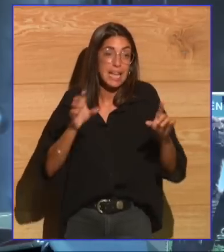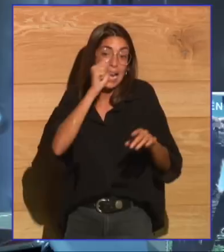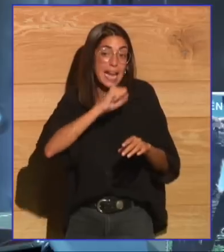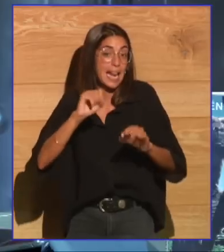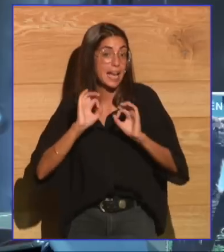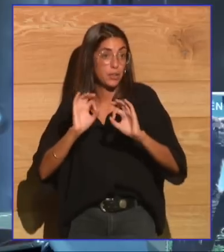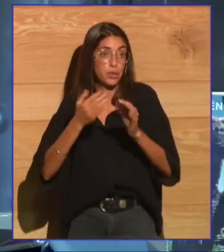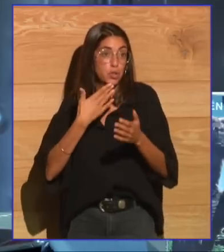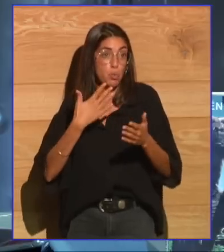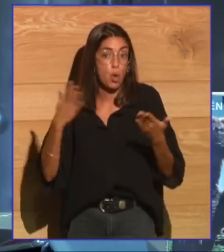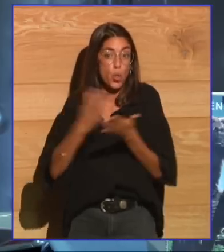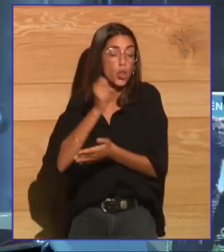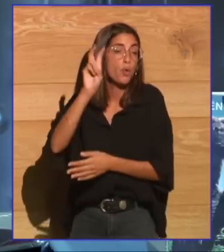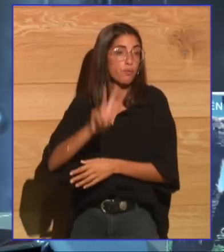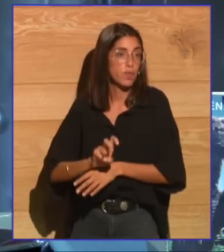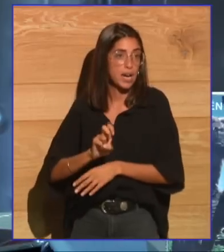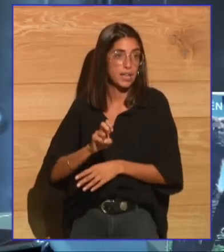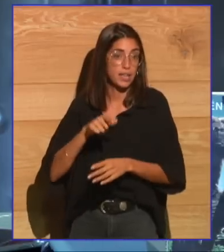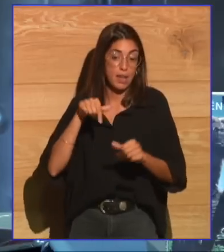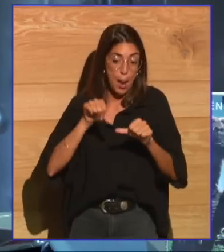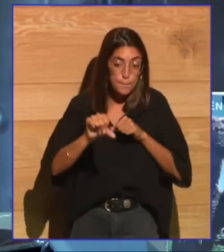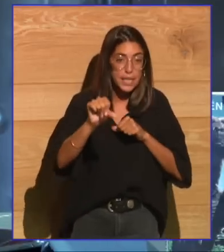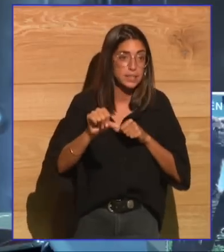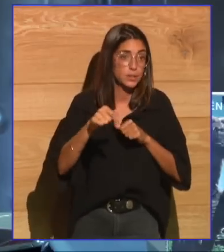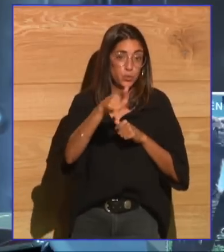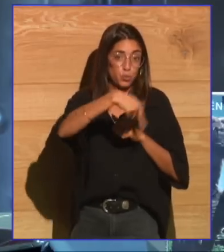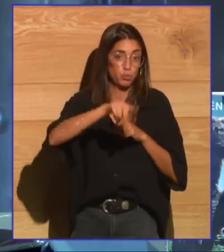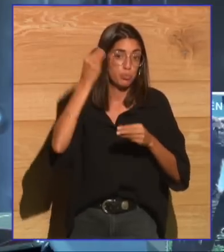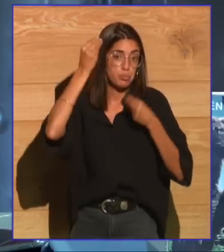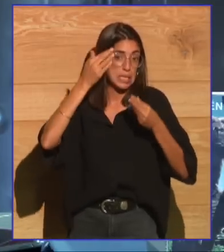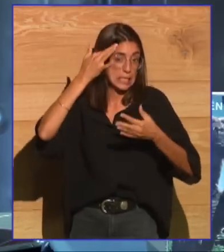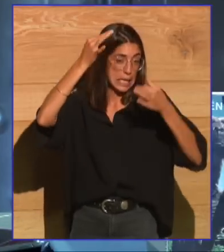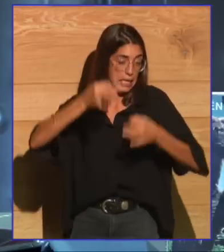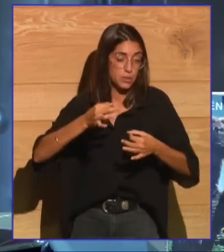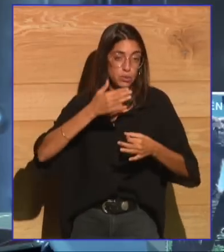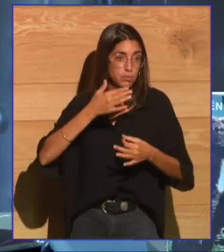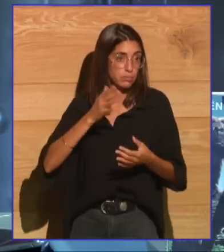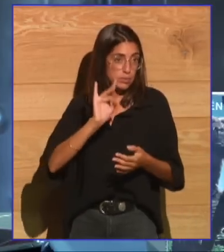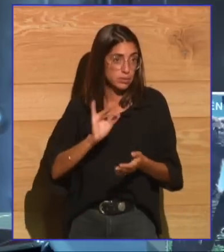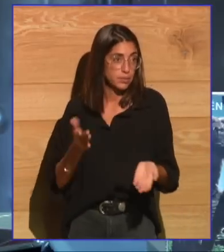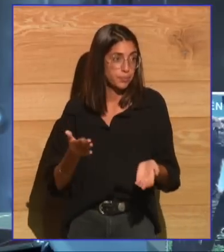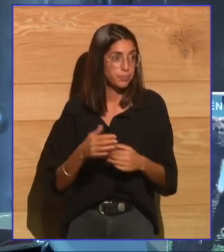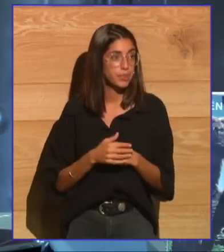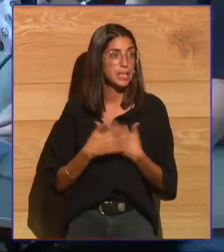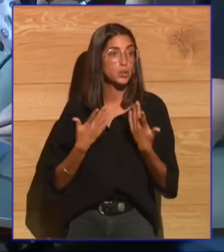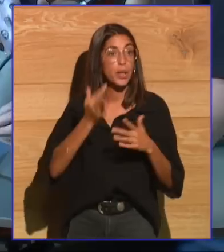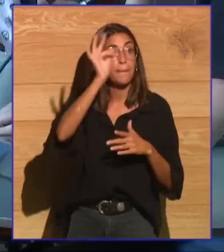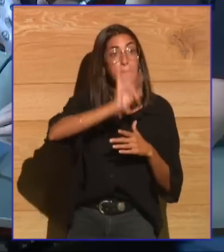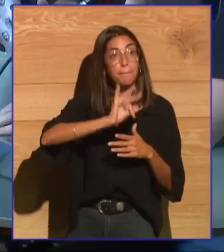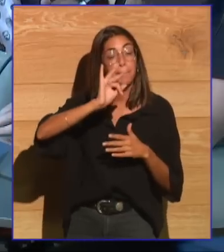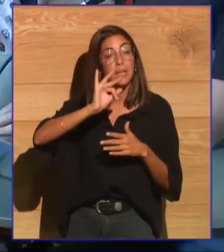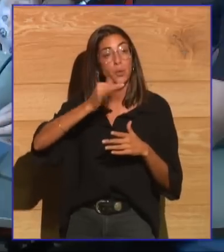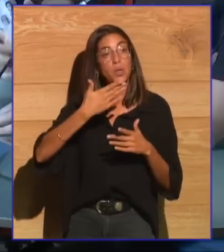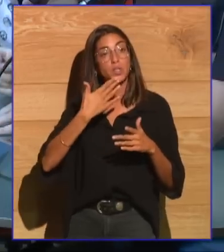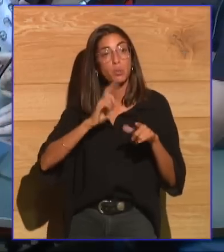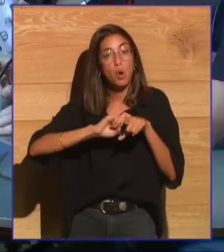a partir de ahí cree que todo empieza con esa declaración y es verdad que luego la película va pasando por todos los estilos